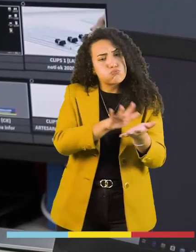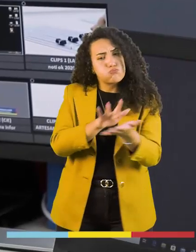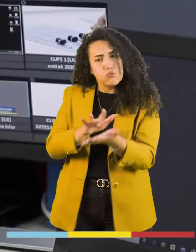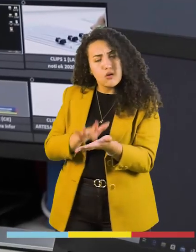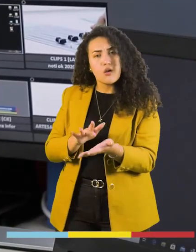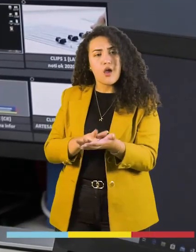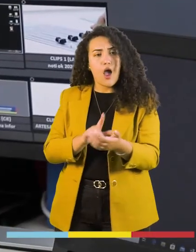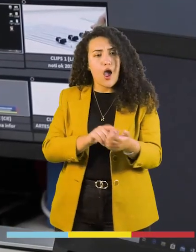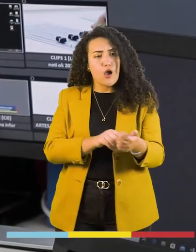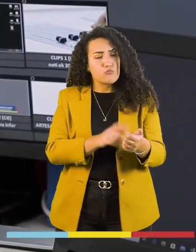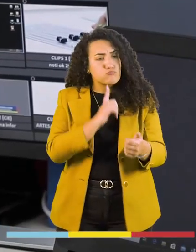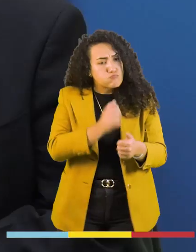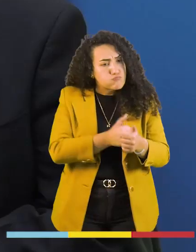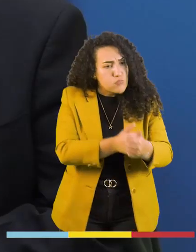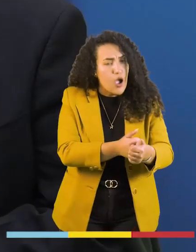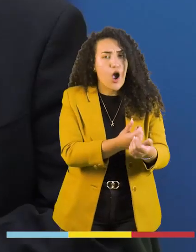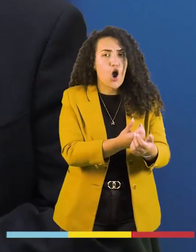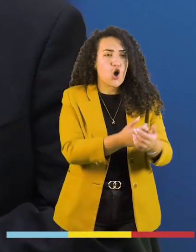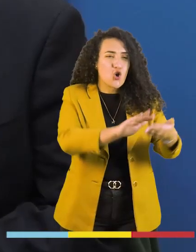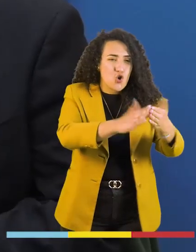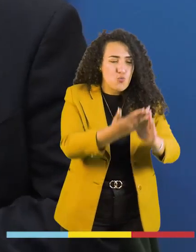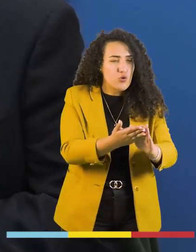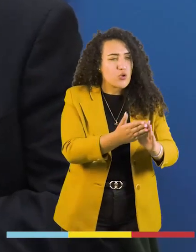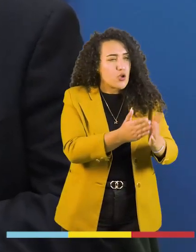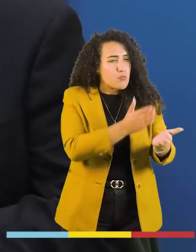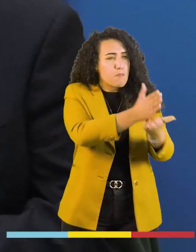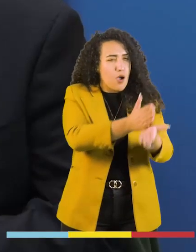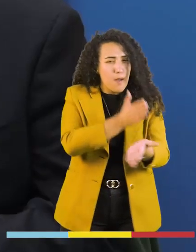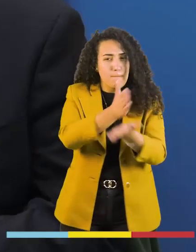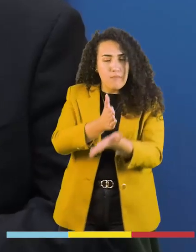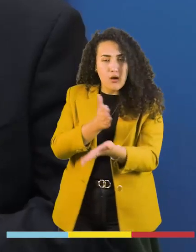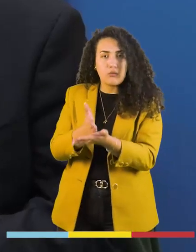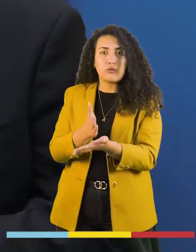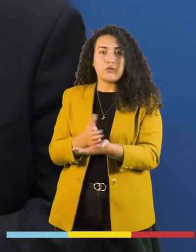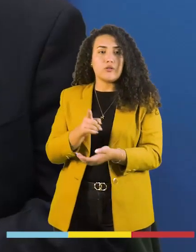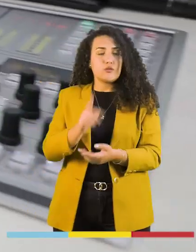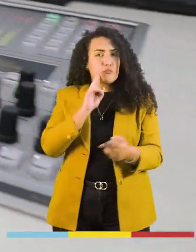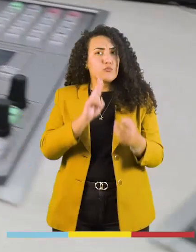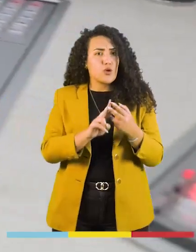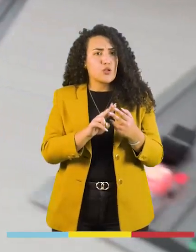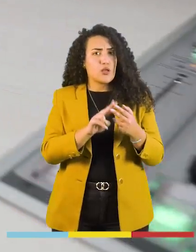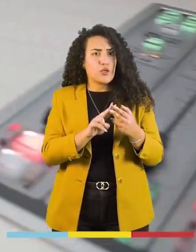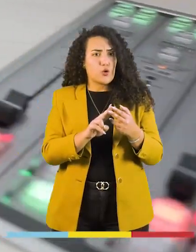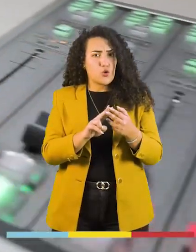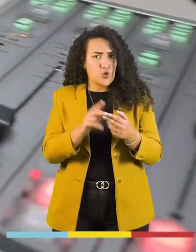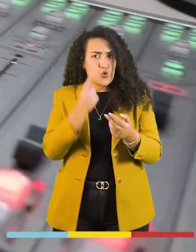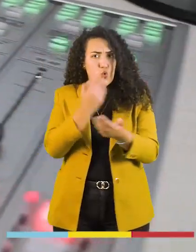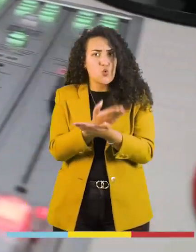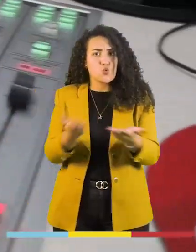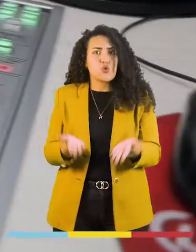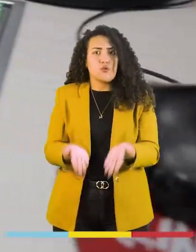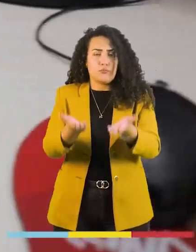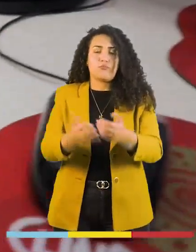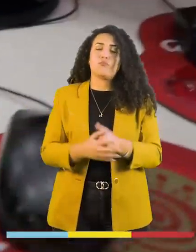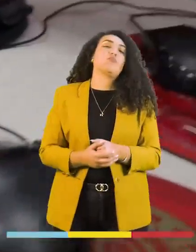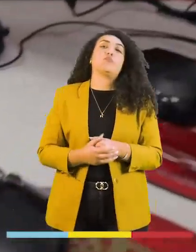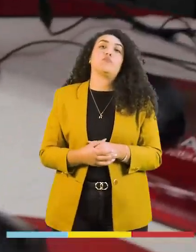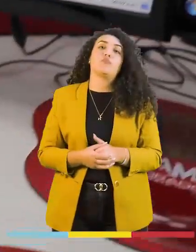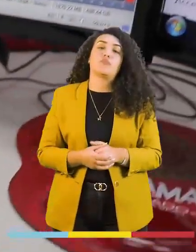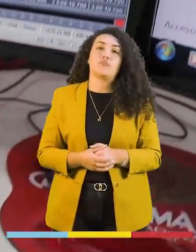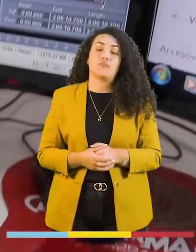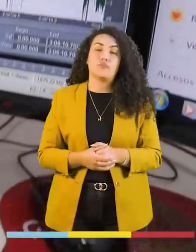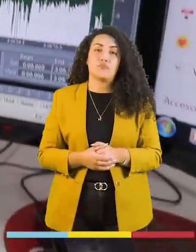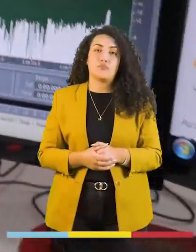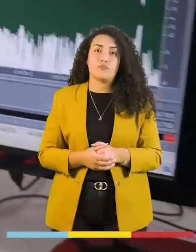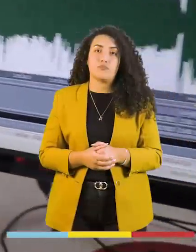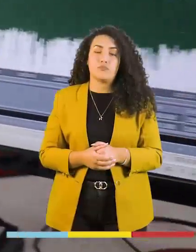es un sueño que nace en la administración del gobernador o del exgobernador de Cundinamarca, Jorge Rey, dado que teníamos la necesidad en Cundinamarca de no